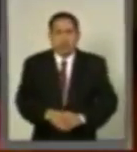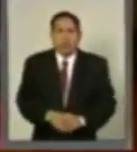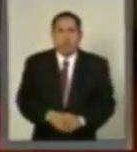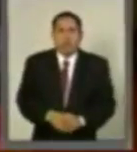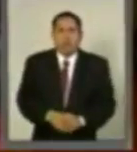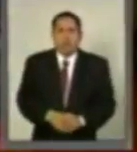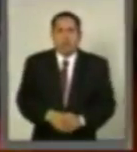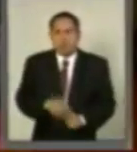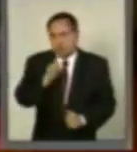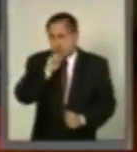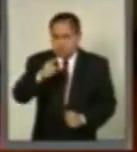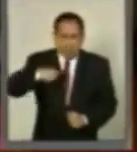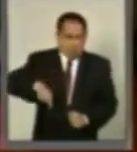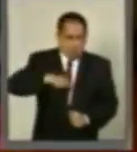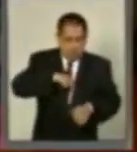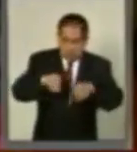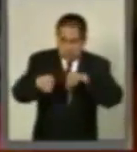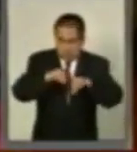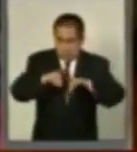Estamos trabajando